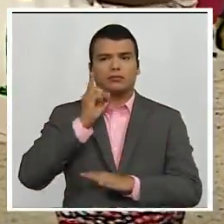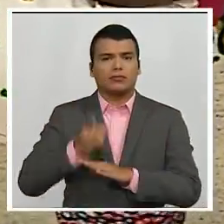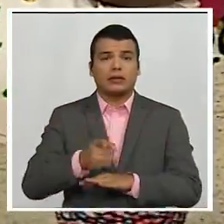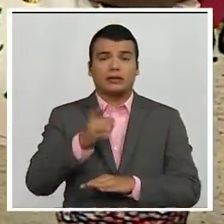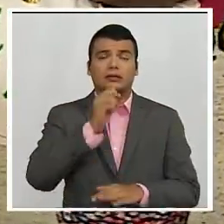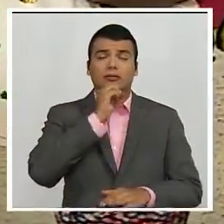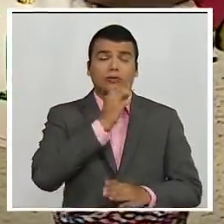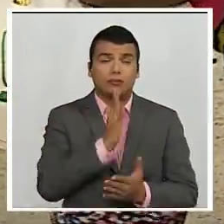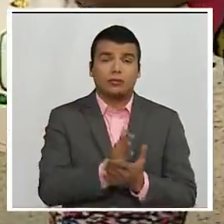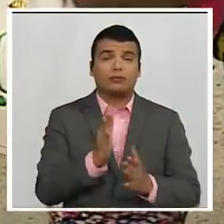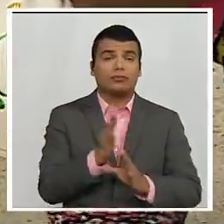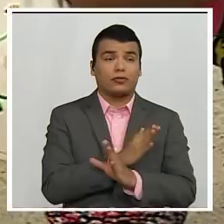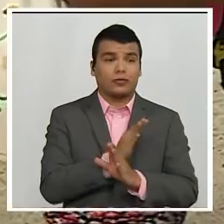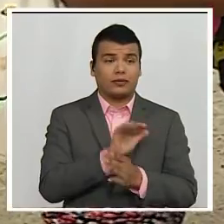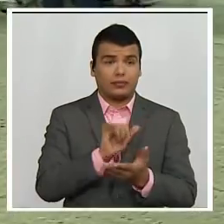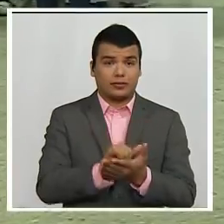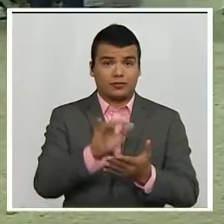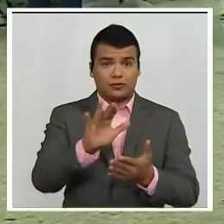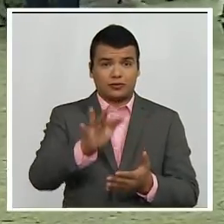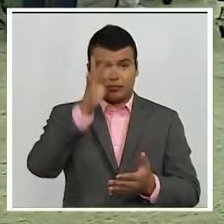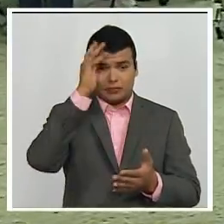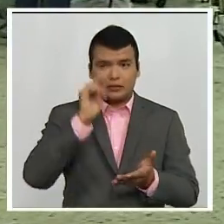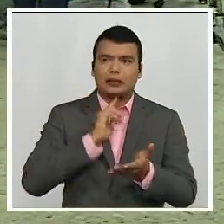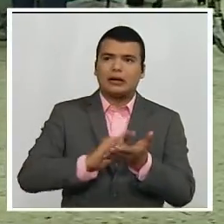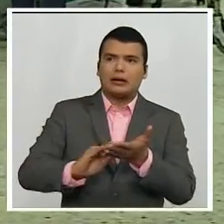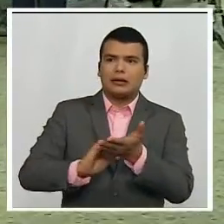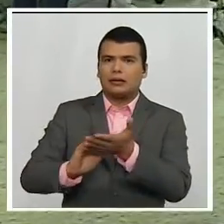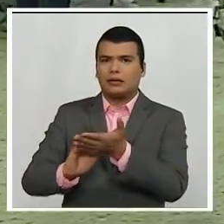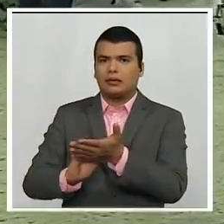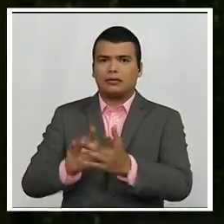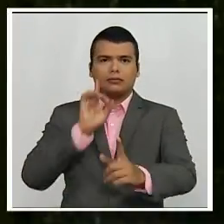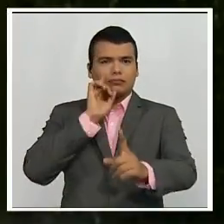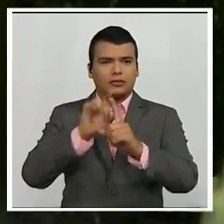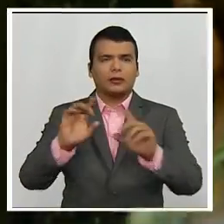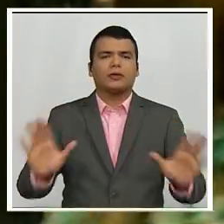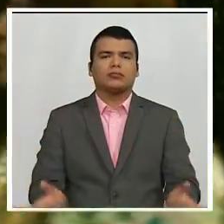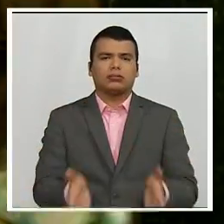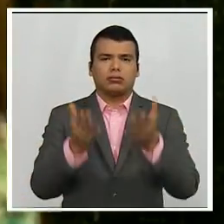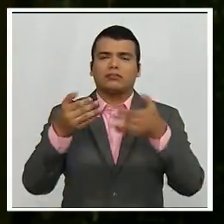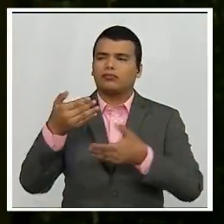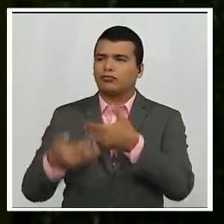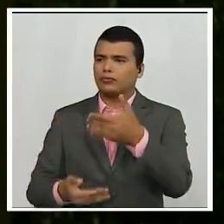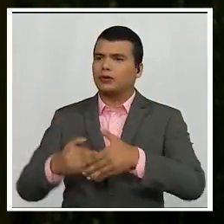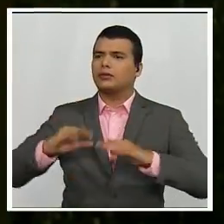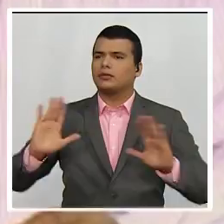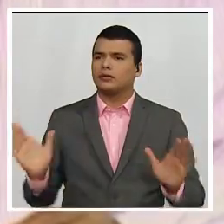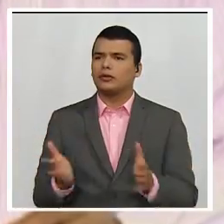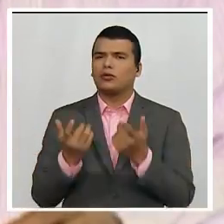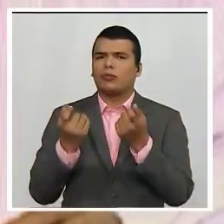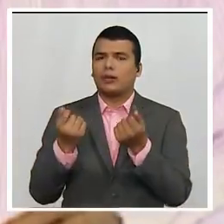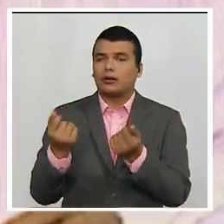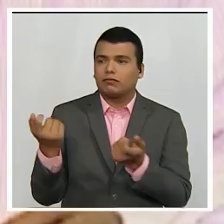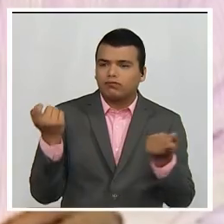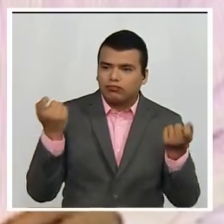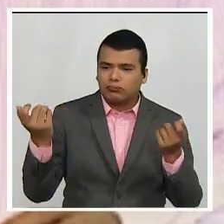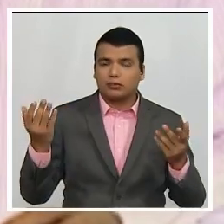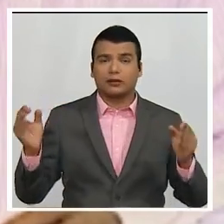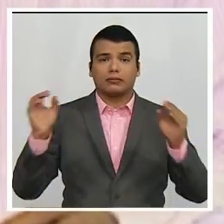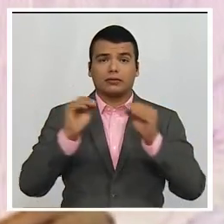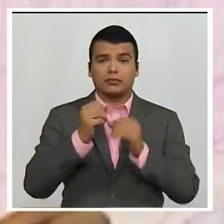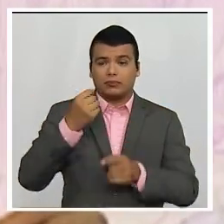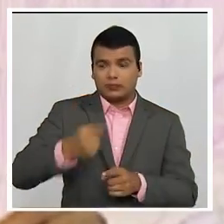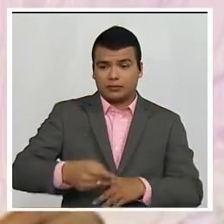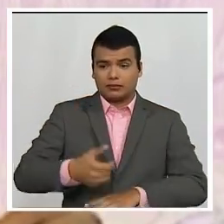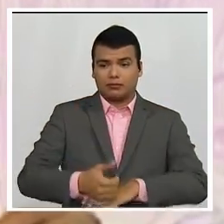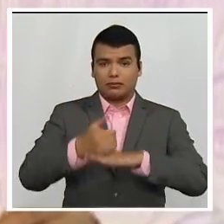enfrenta el centro hospitalario que ha sido sometido a varias reformas para su recuperación de un proceso de recuperación de cartera interesante hasta el momento el expulsión